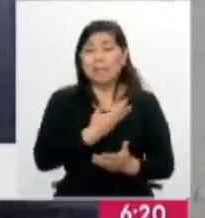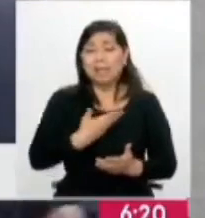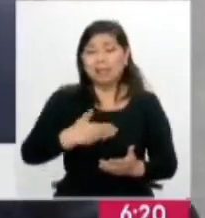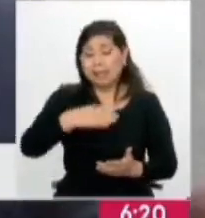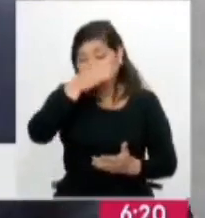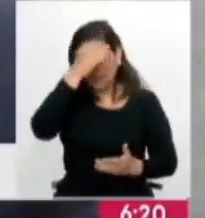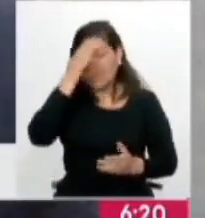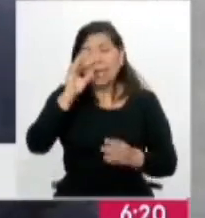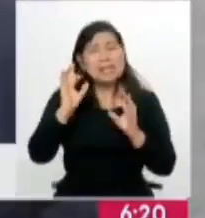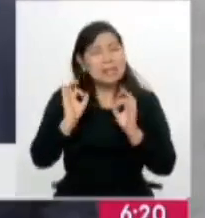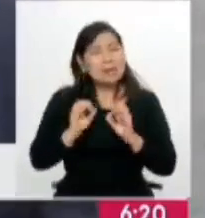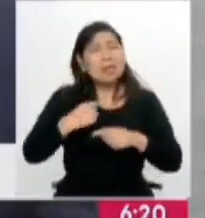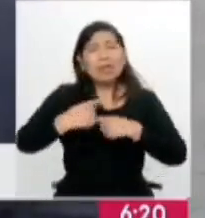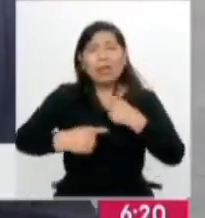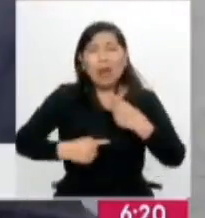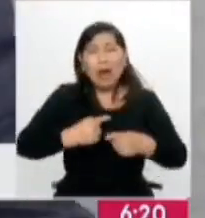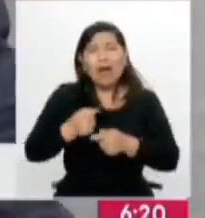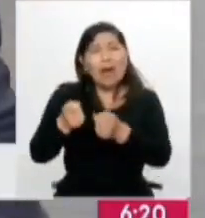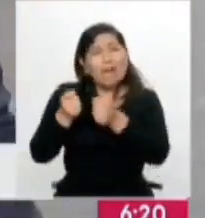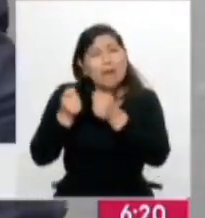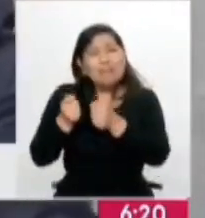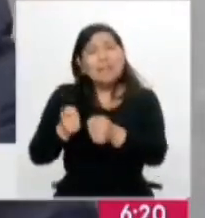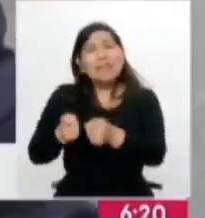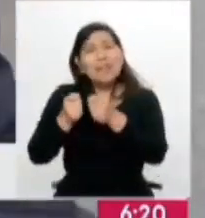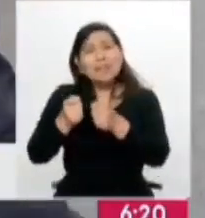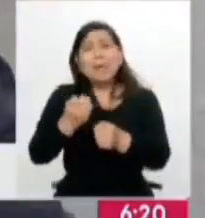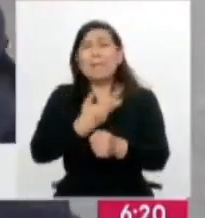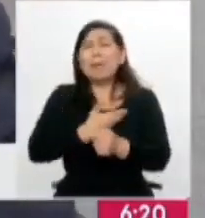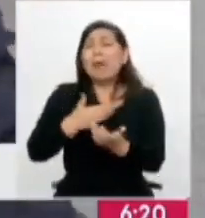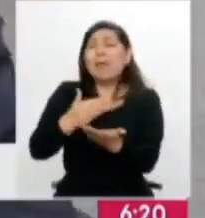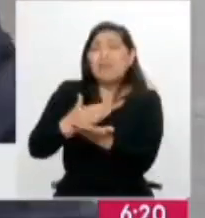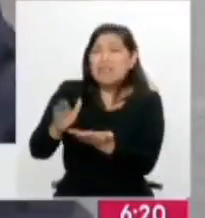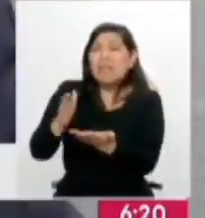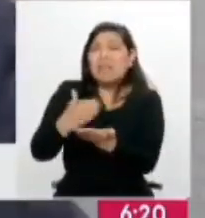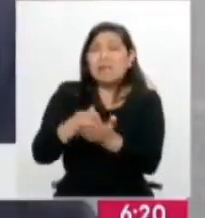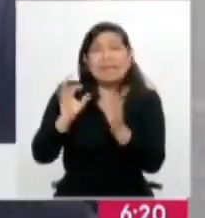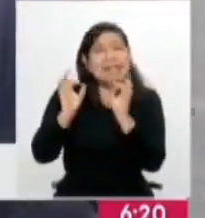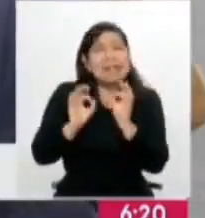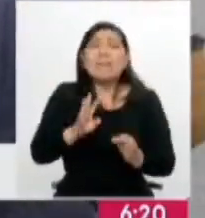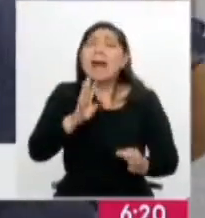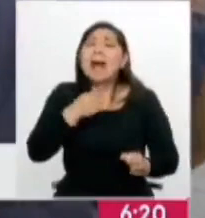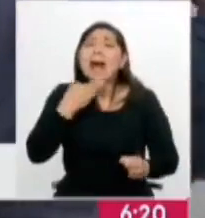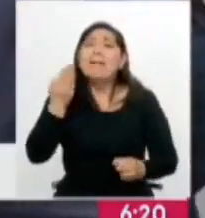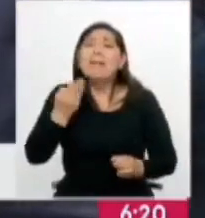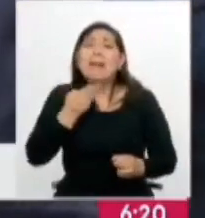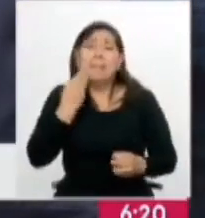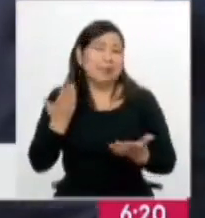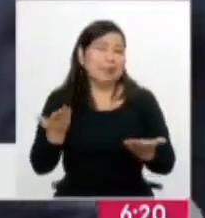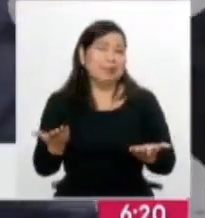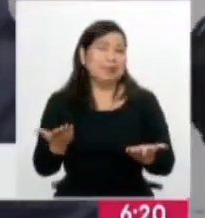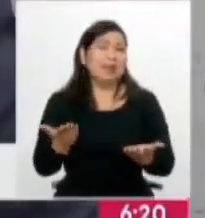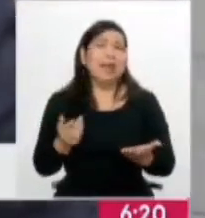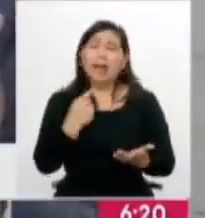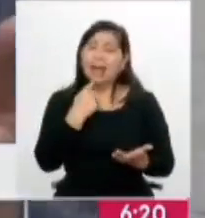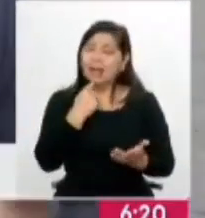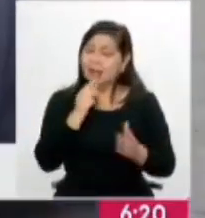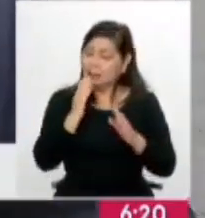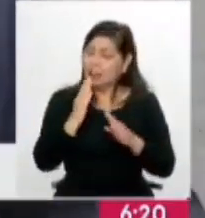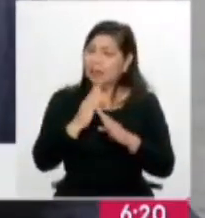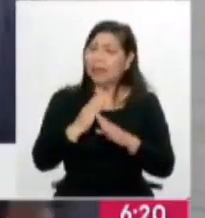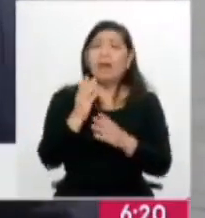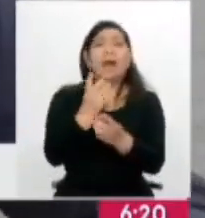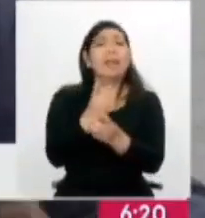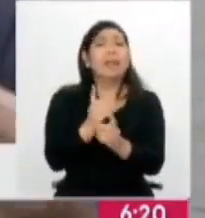es amenazado todos los días desde el Parlamento con vacancias, suspensiones o diversos señalamientos, por lo que pidió a la población defender